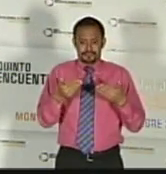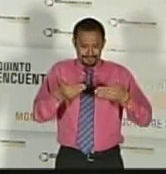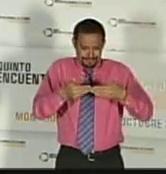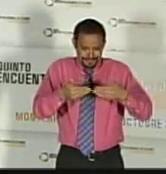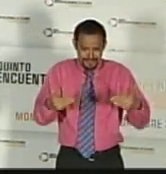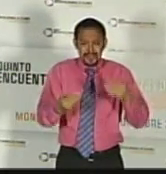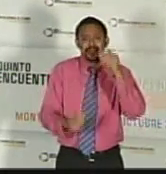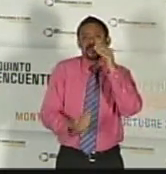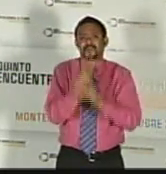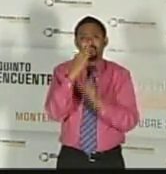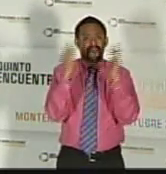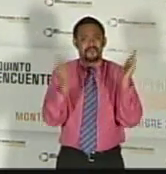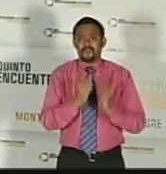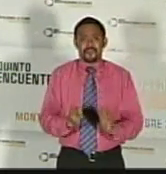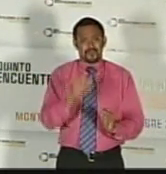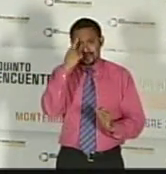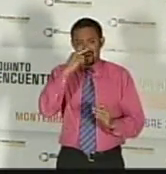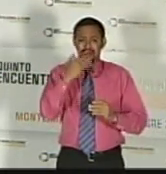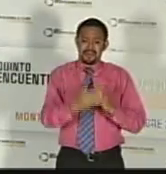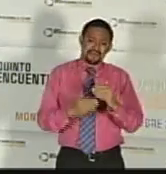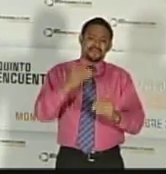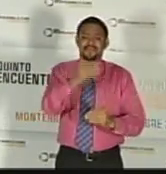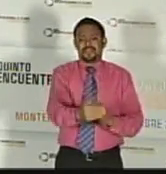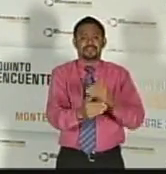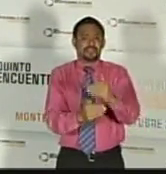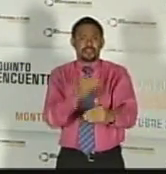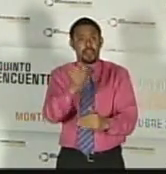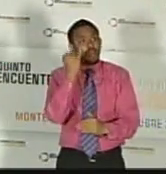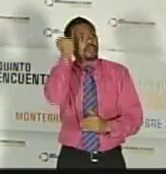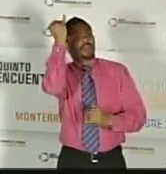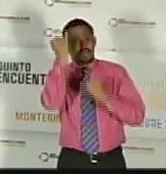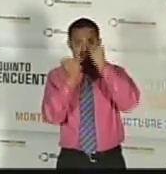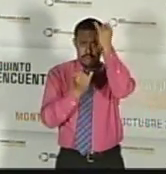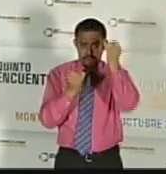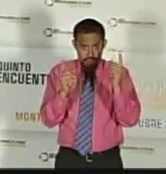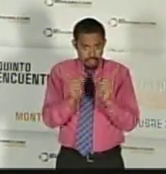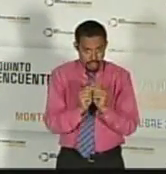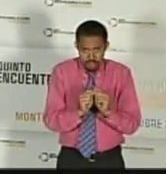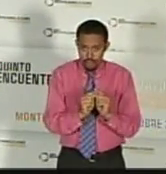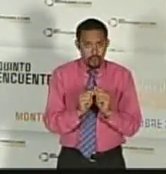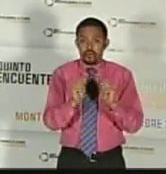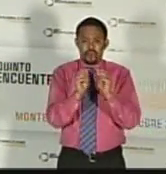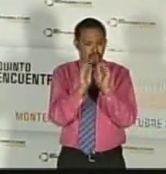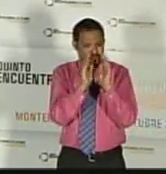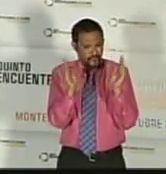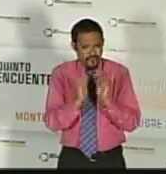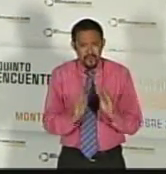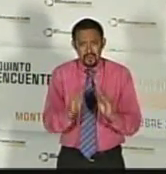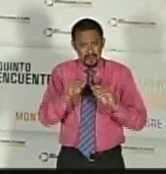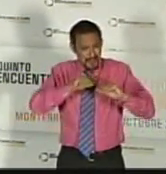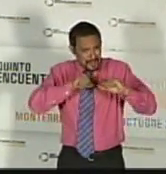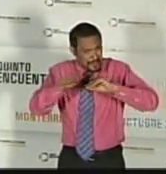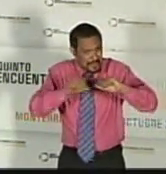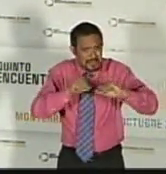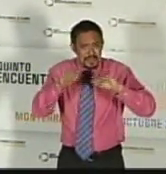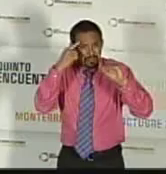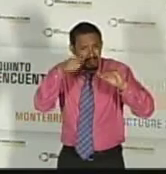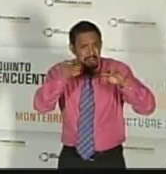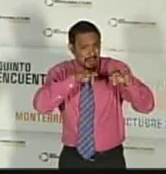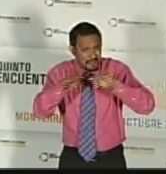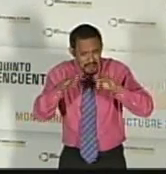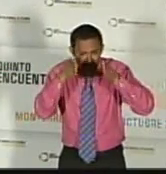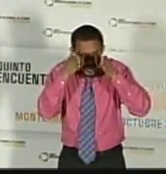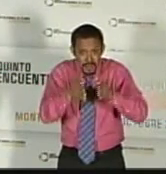nueva estructura para poder avanzar. No nada más nuevas ideas, sino que nuevas estructuras. Yo estoy ofreciendo esta rueda como